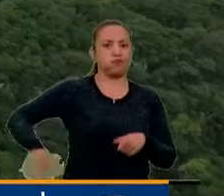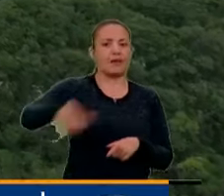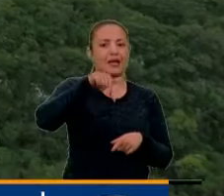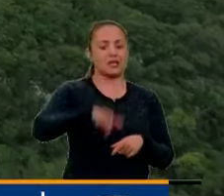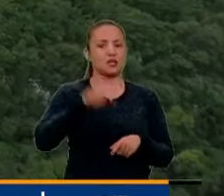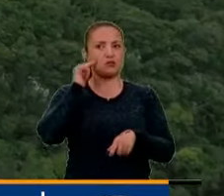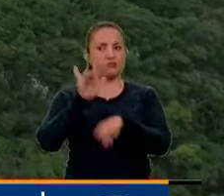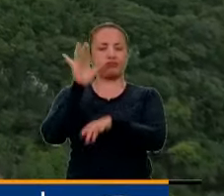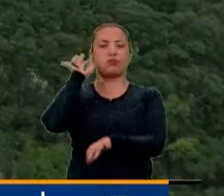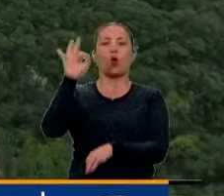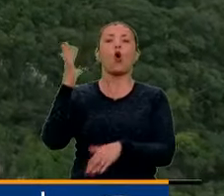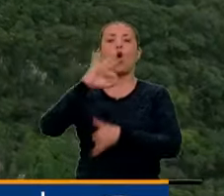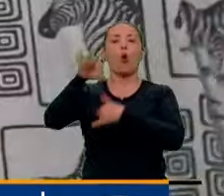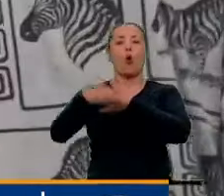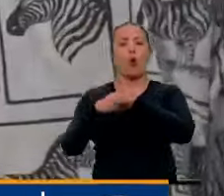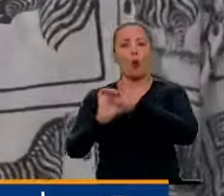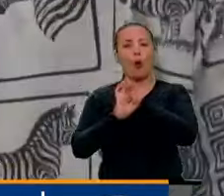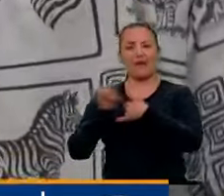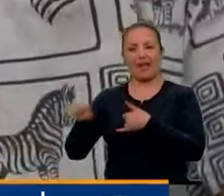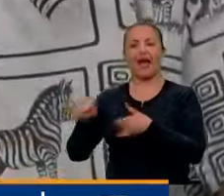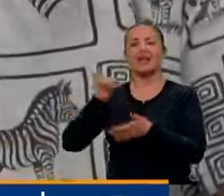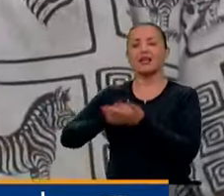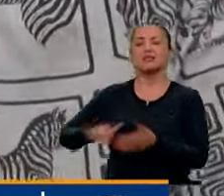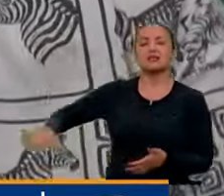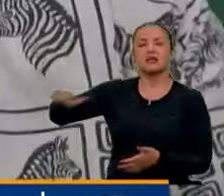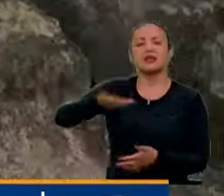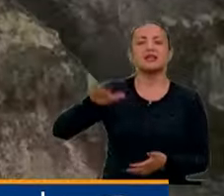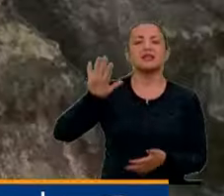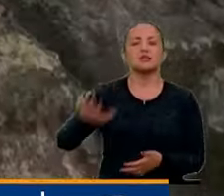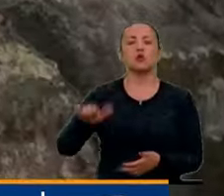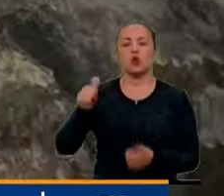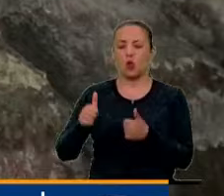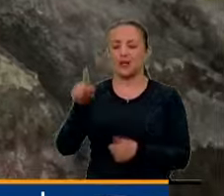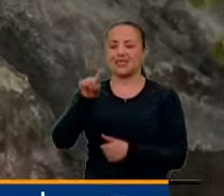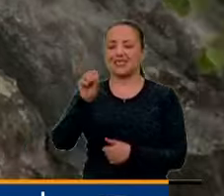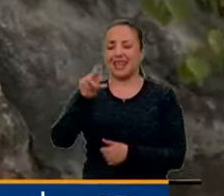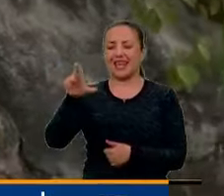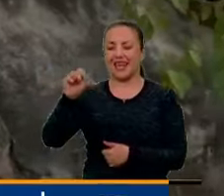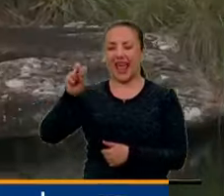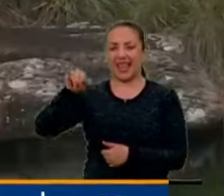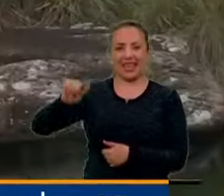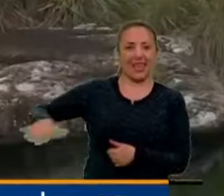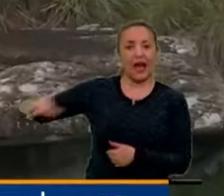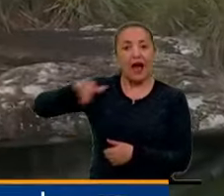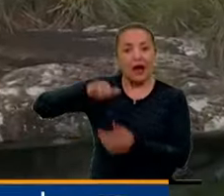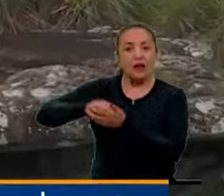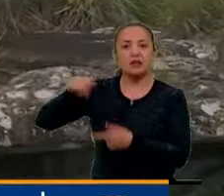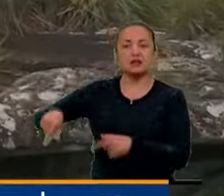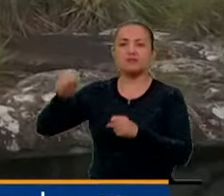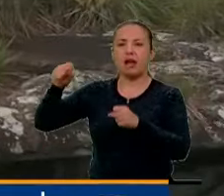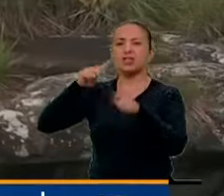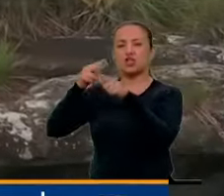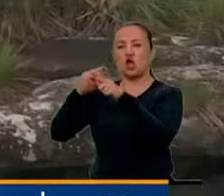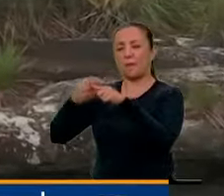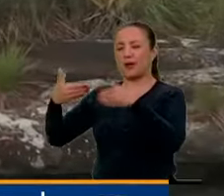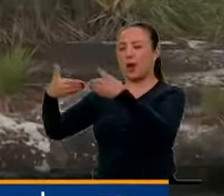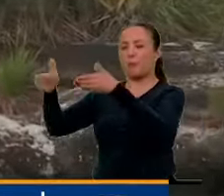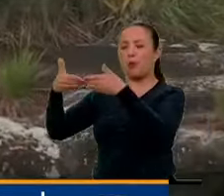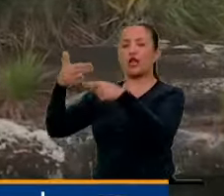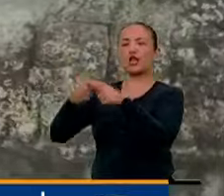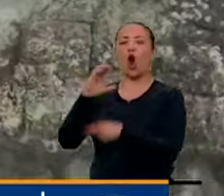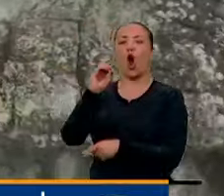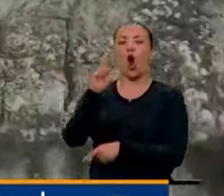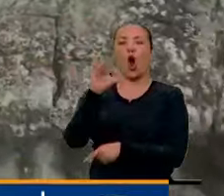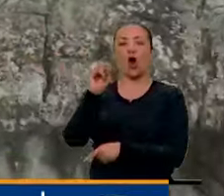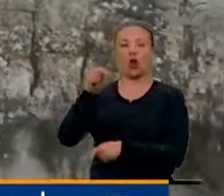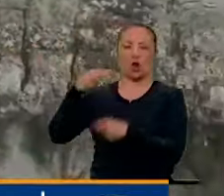es Guaviare, donde está la Serranía de la Lindosa. Uno de los sitios más bellos es la Puerta de Orión, una gran formación rocosa a